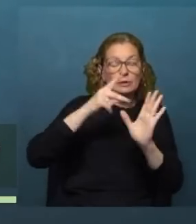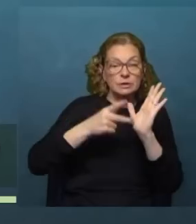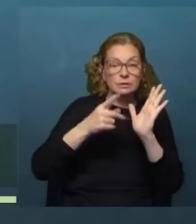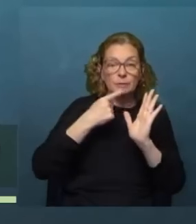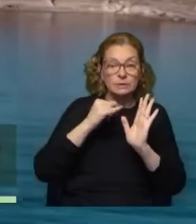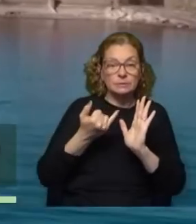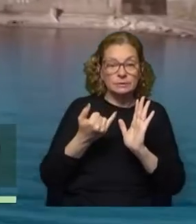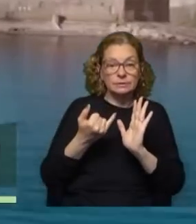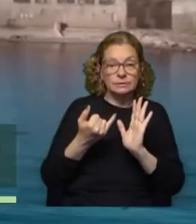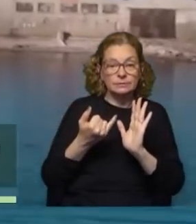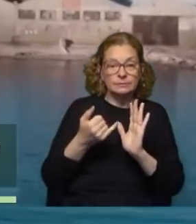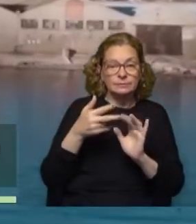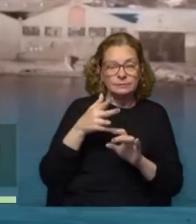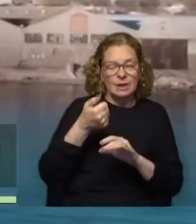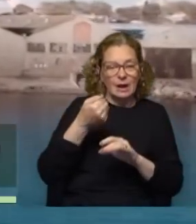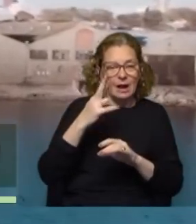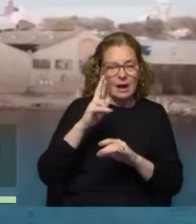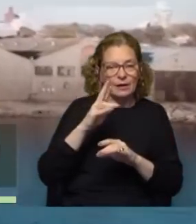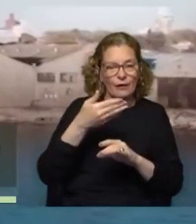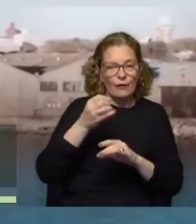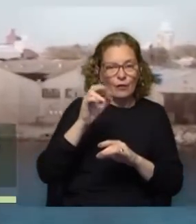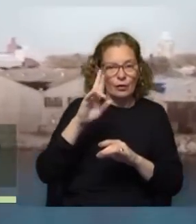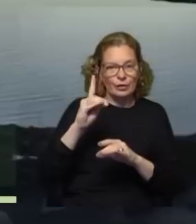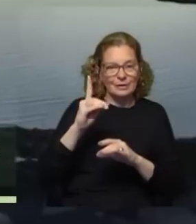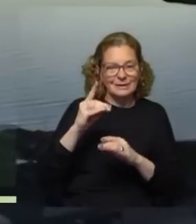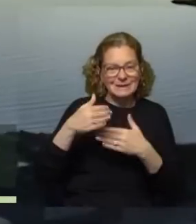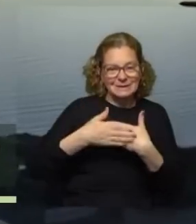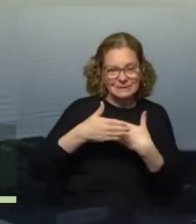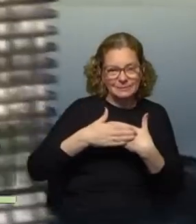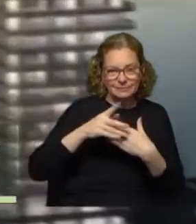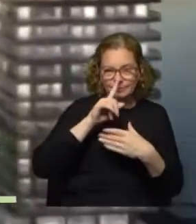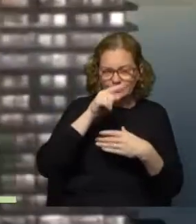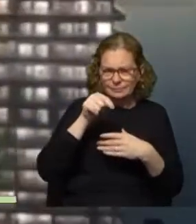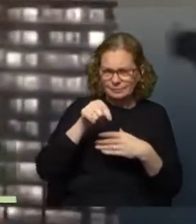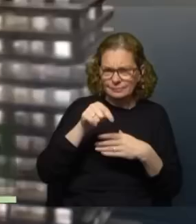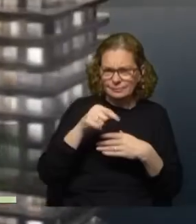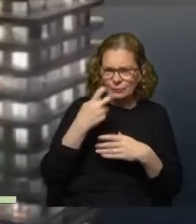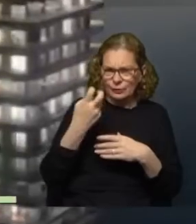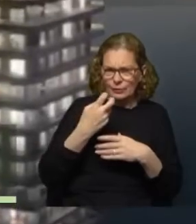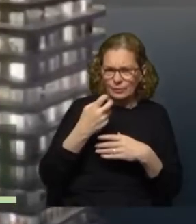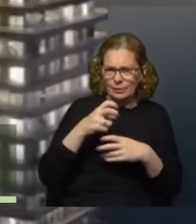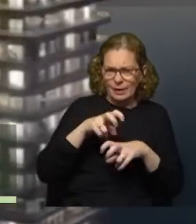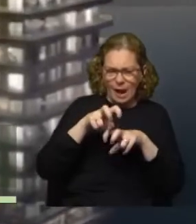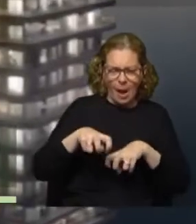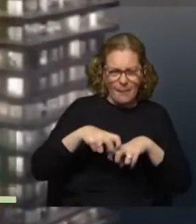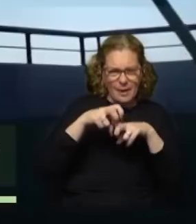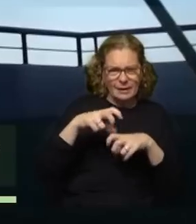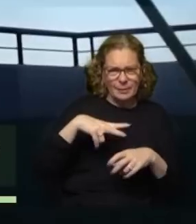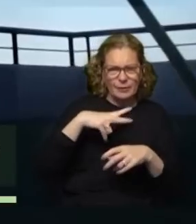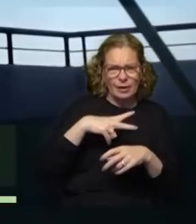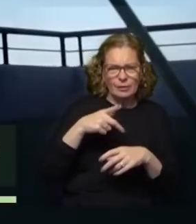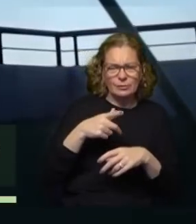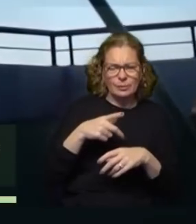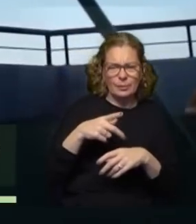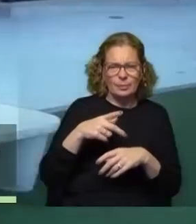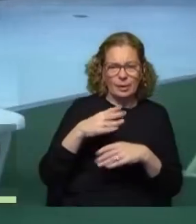de la Harbor de la Bahía este de Montevideo en ese caso buscan tener incluso parques privados si por un lado